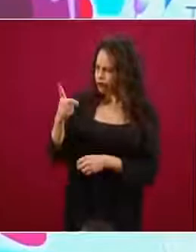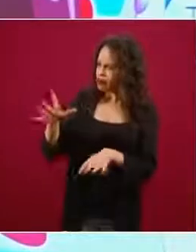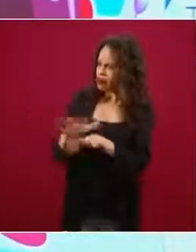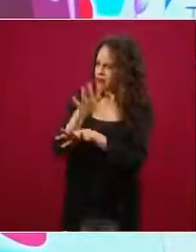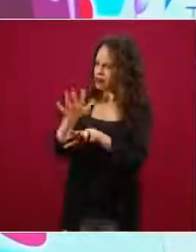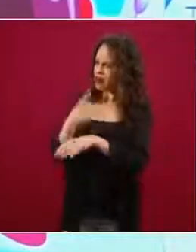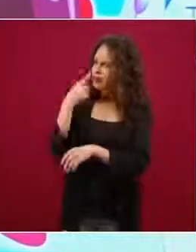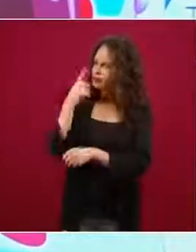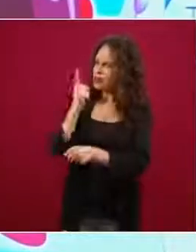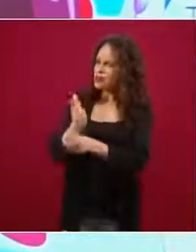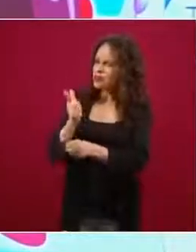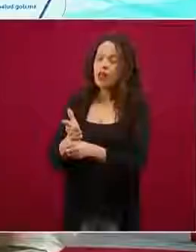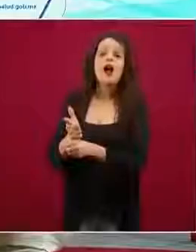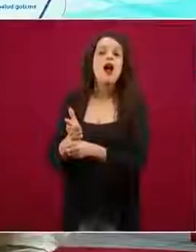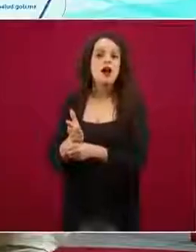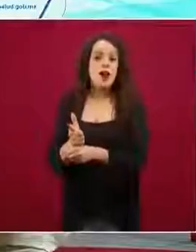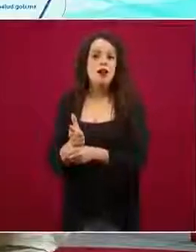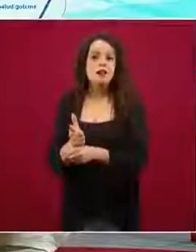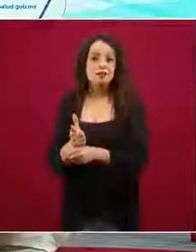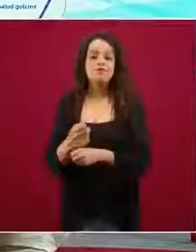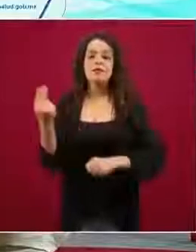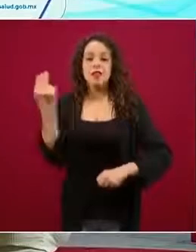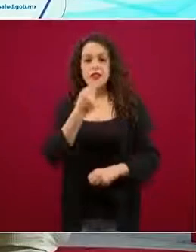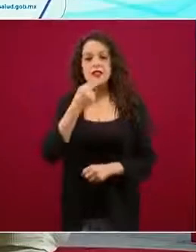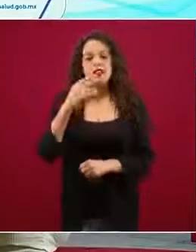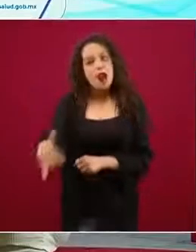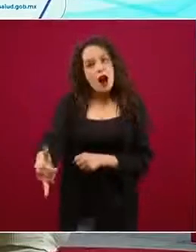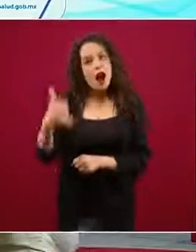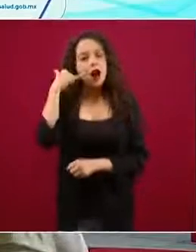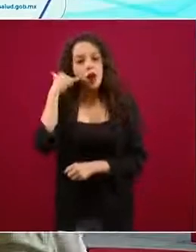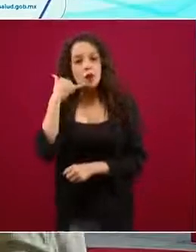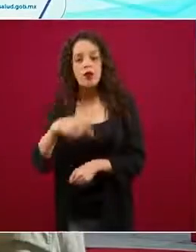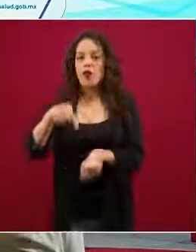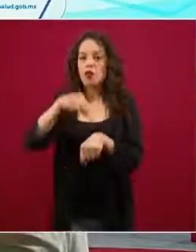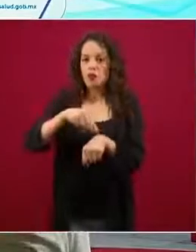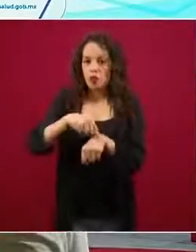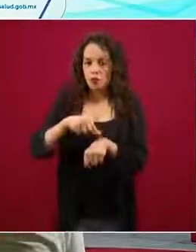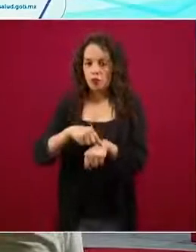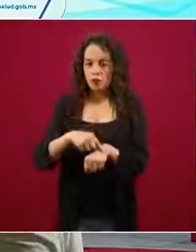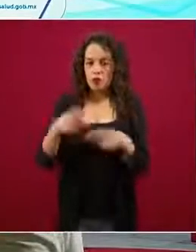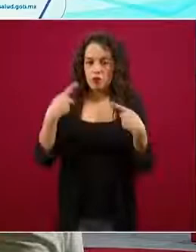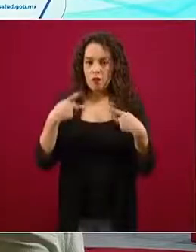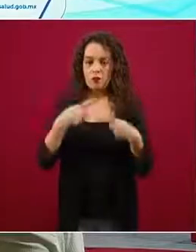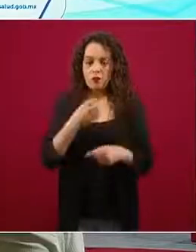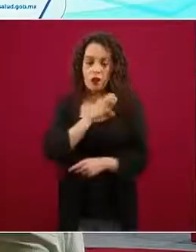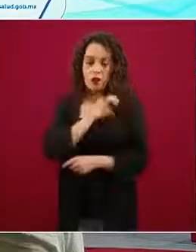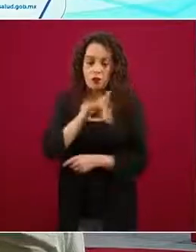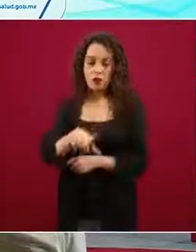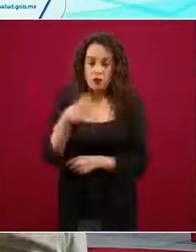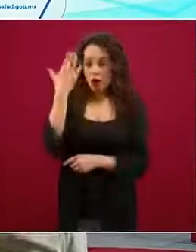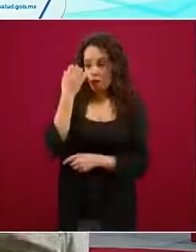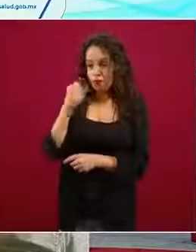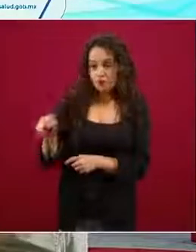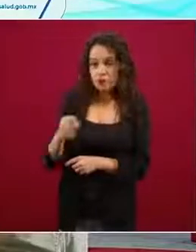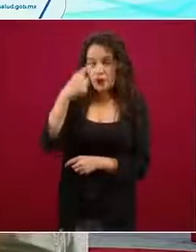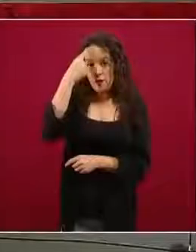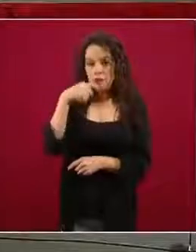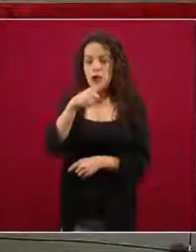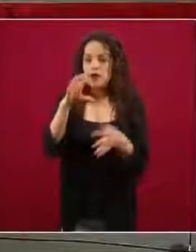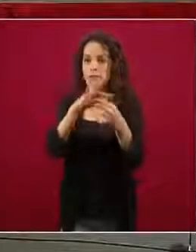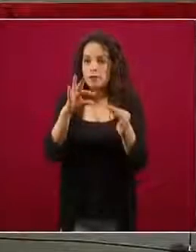que podamos llamar a un médico o algún especialista si tenemos dudas y tratar